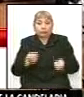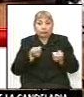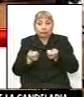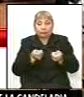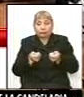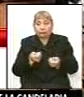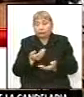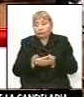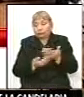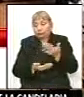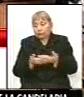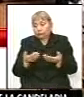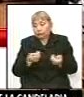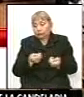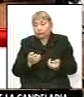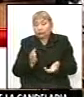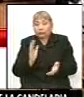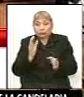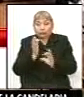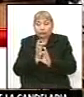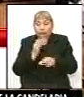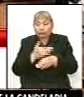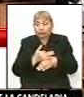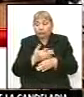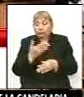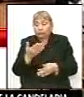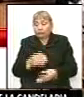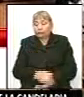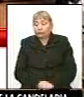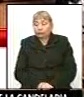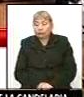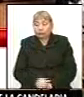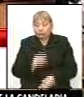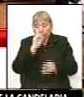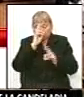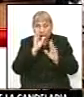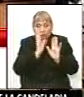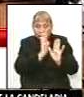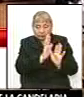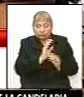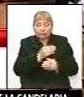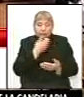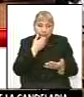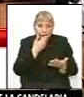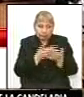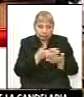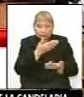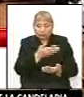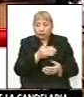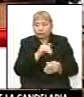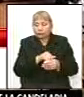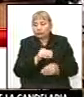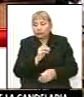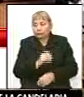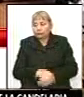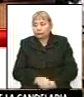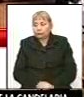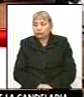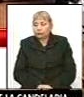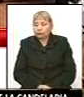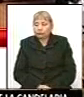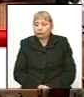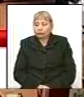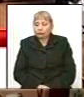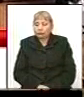manipulación hasta cierta forma, congresista del Águila. Yo respeto su opinión y agradezco su participación. Sí, congresista del Águila,